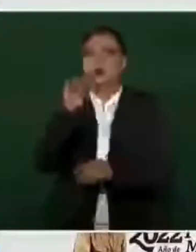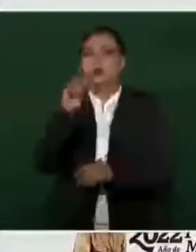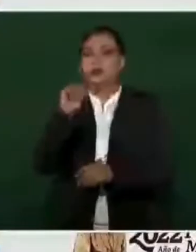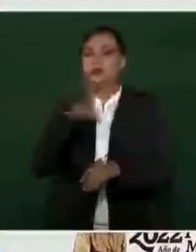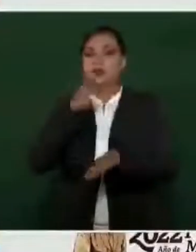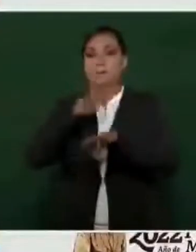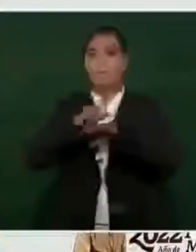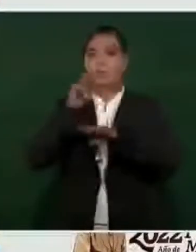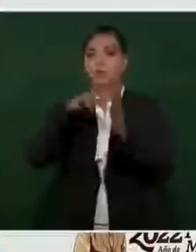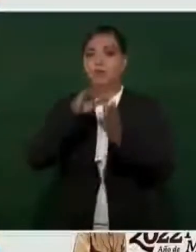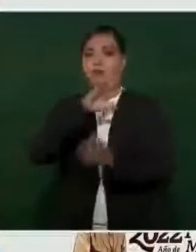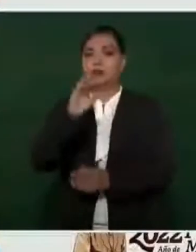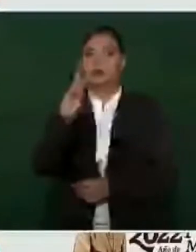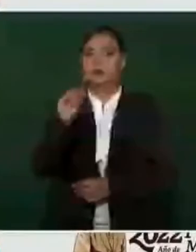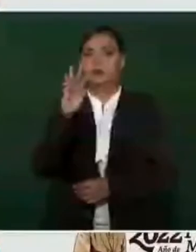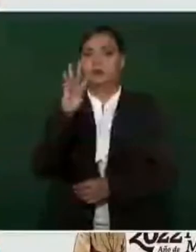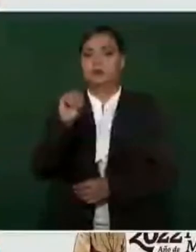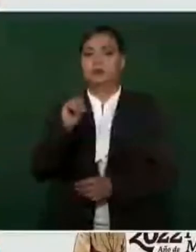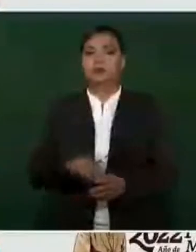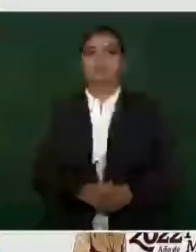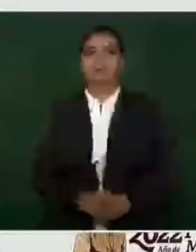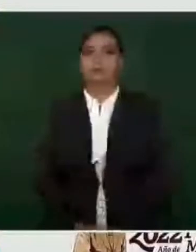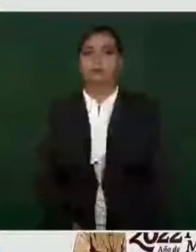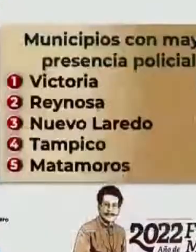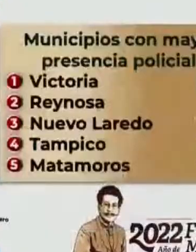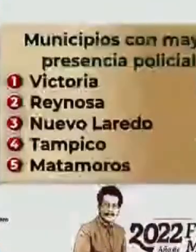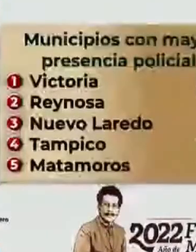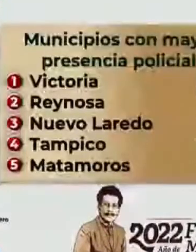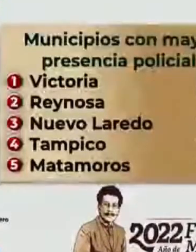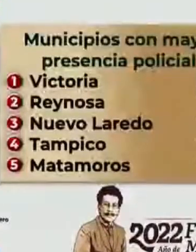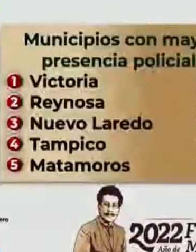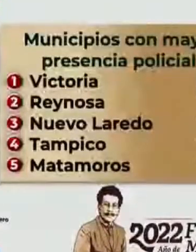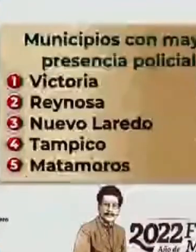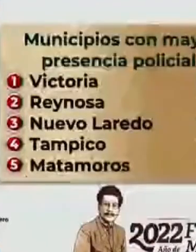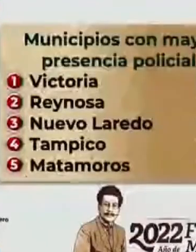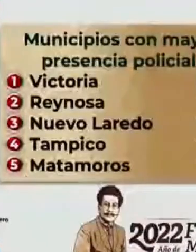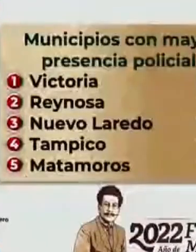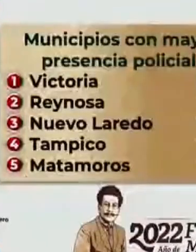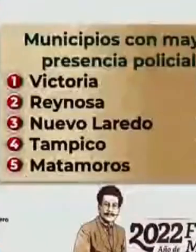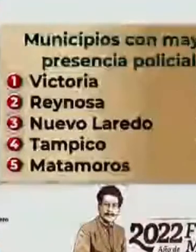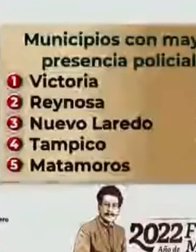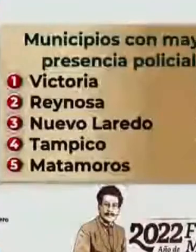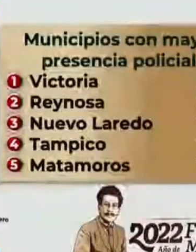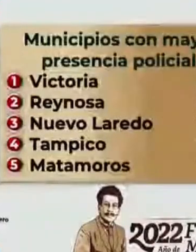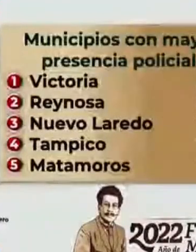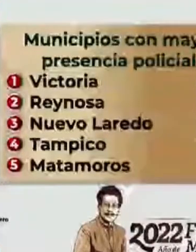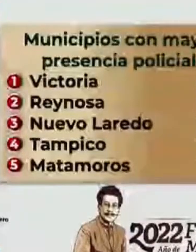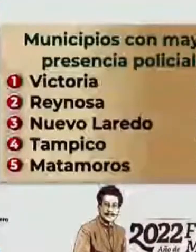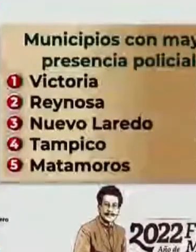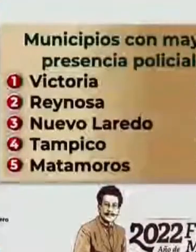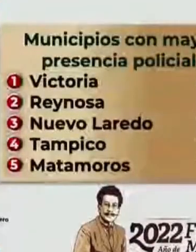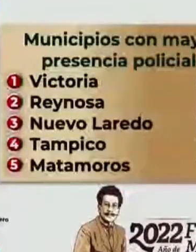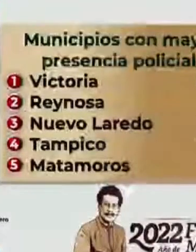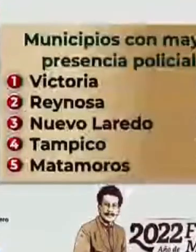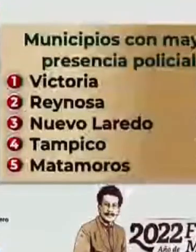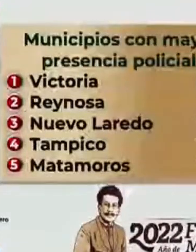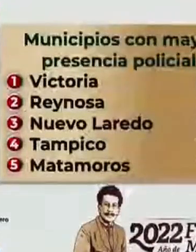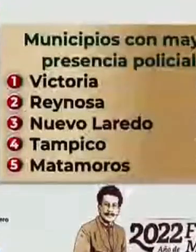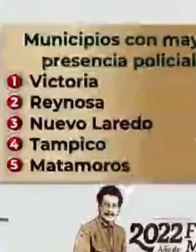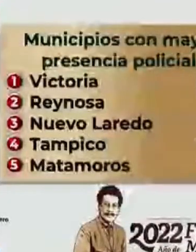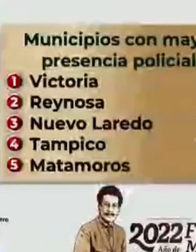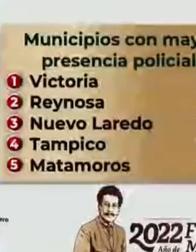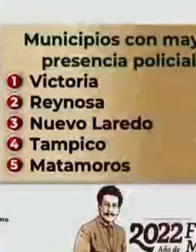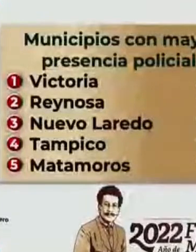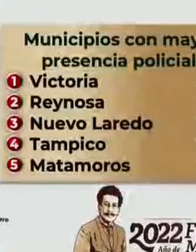2.599. Aquí vemos los municipios que tienen mayor presencia de policías estatales, y están precisamente en los